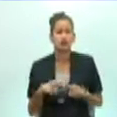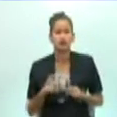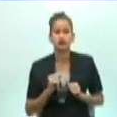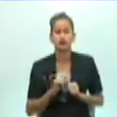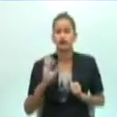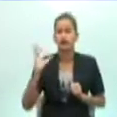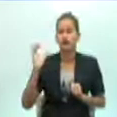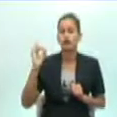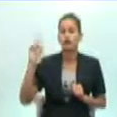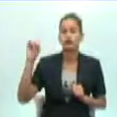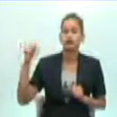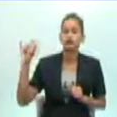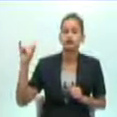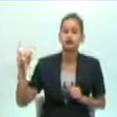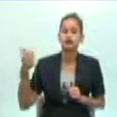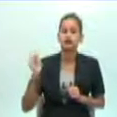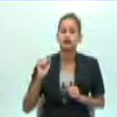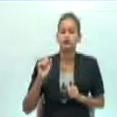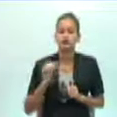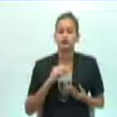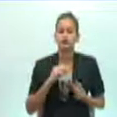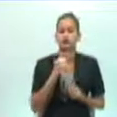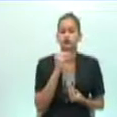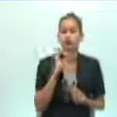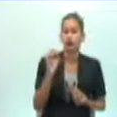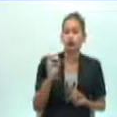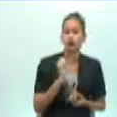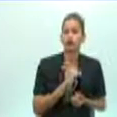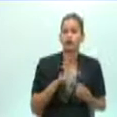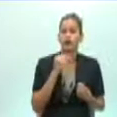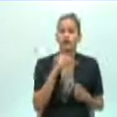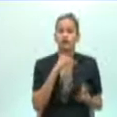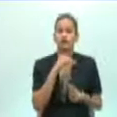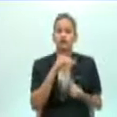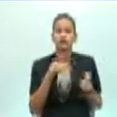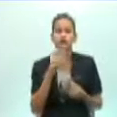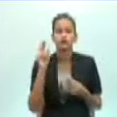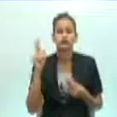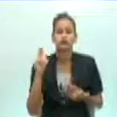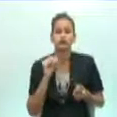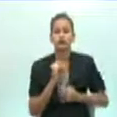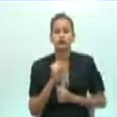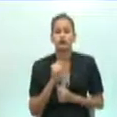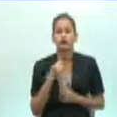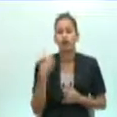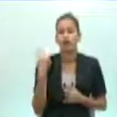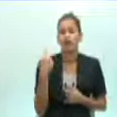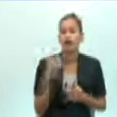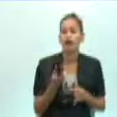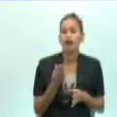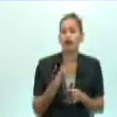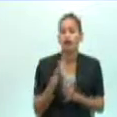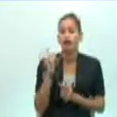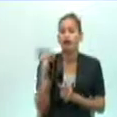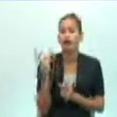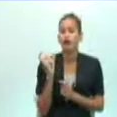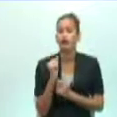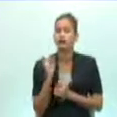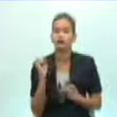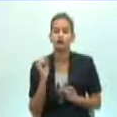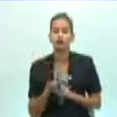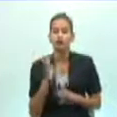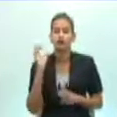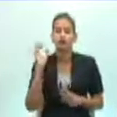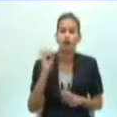H. Ejemplos, Tania e Ignacio, madre e hija, Sonia u Olga. Todas estas